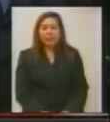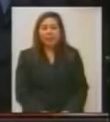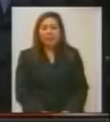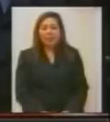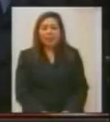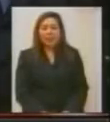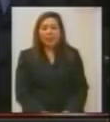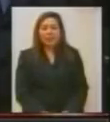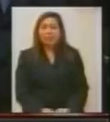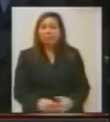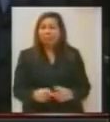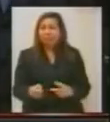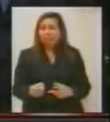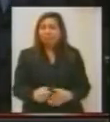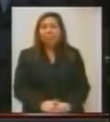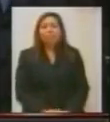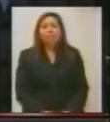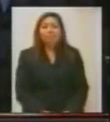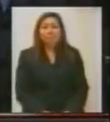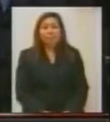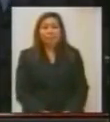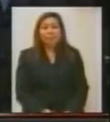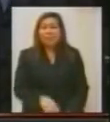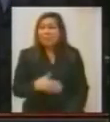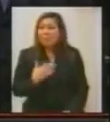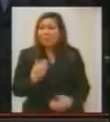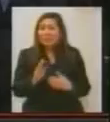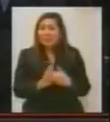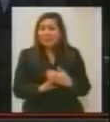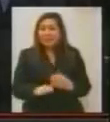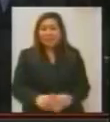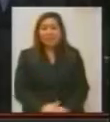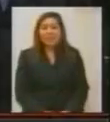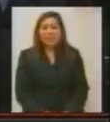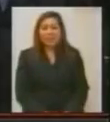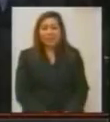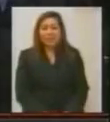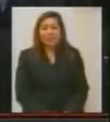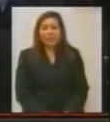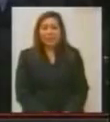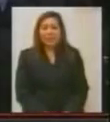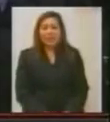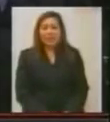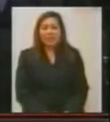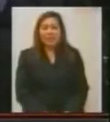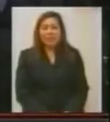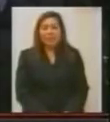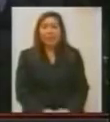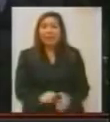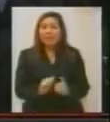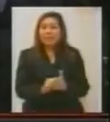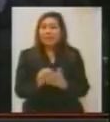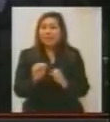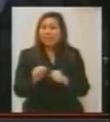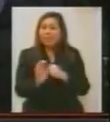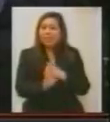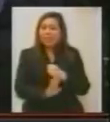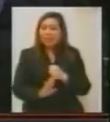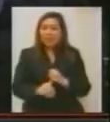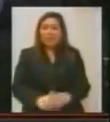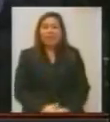¿Más? ¿Que se retire de la bancada? Otra vez, repito, yo no puedo garantizar nada, no puedo. Lo que garantizamos